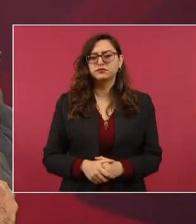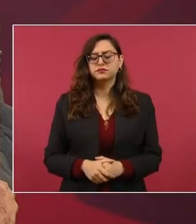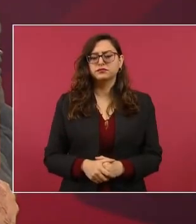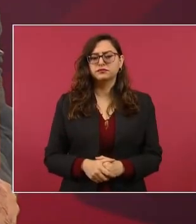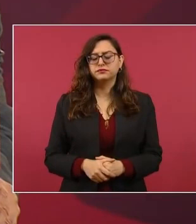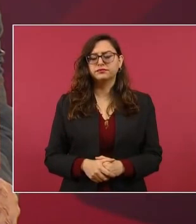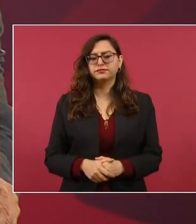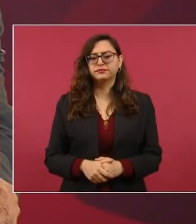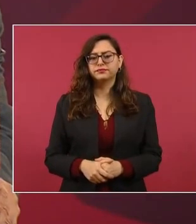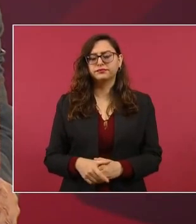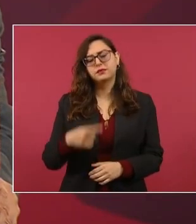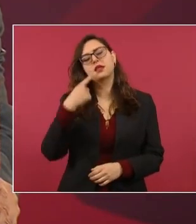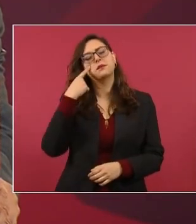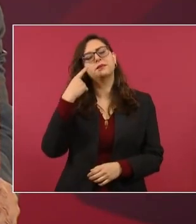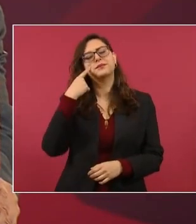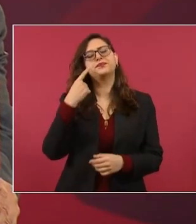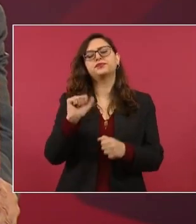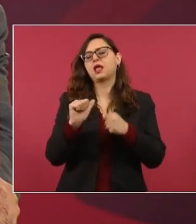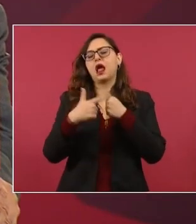tomar en cuenta.